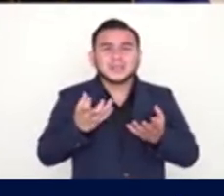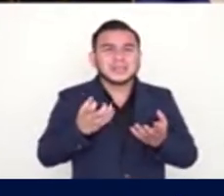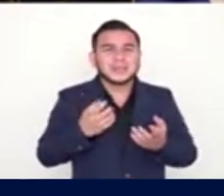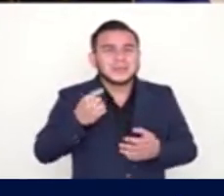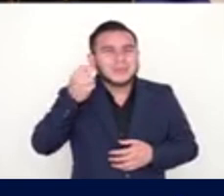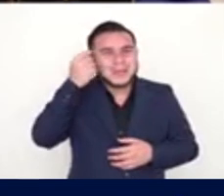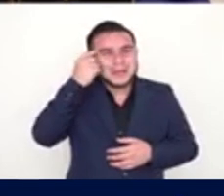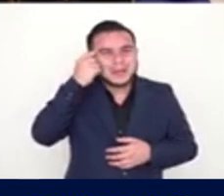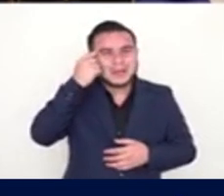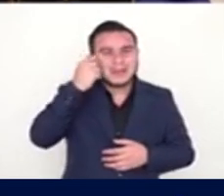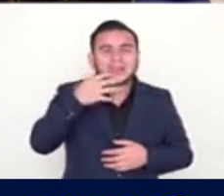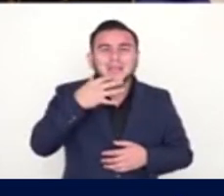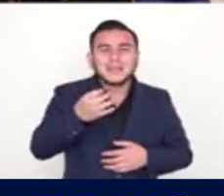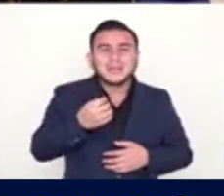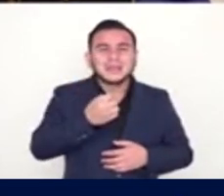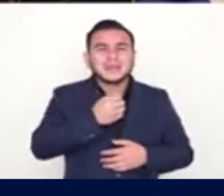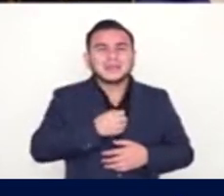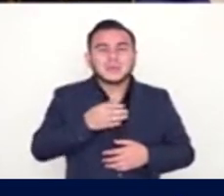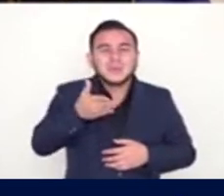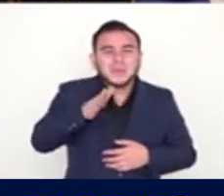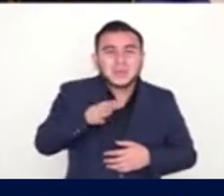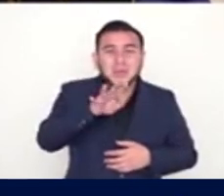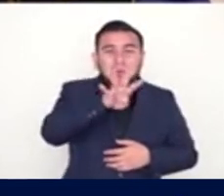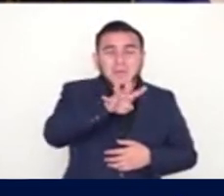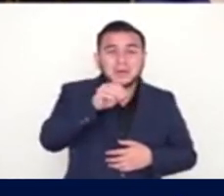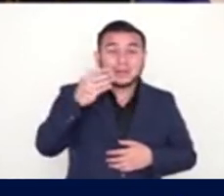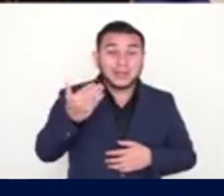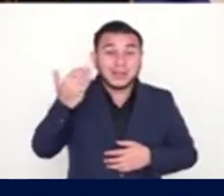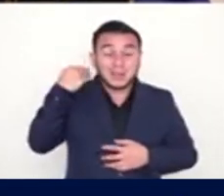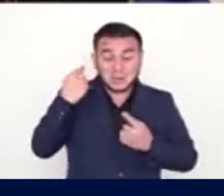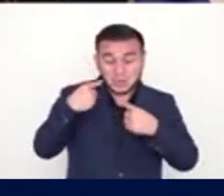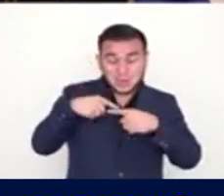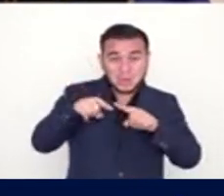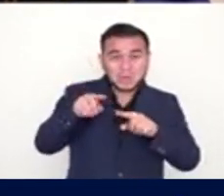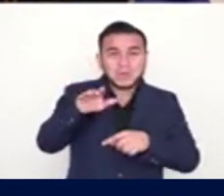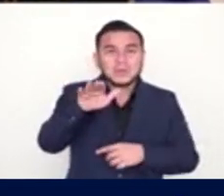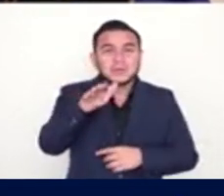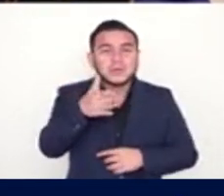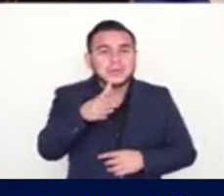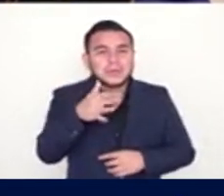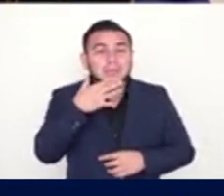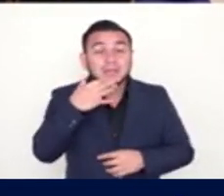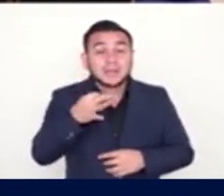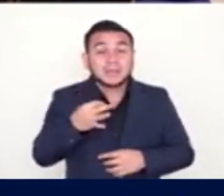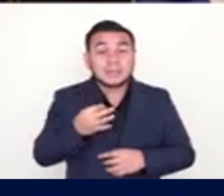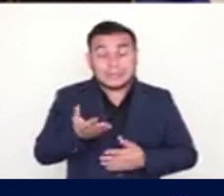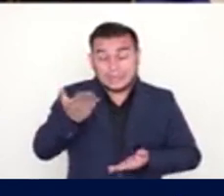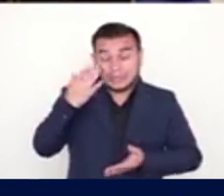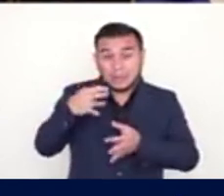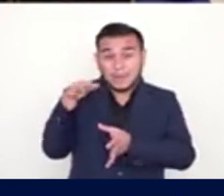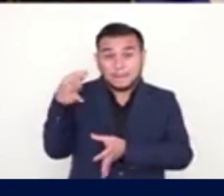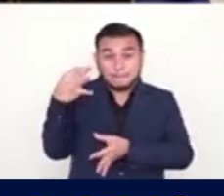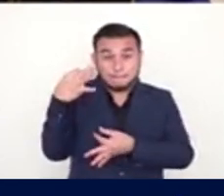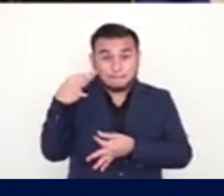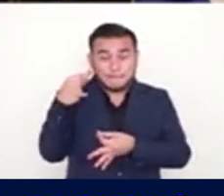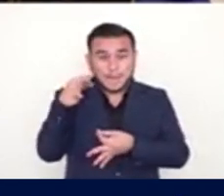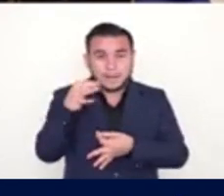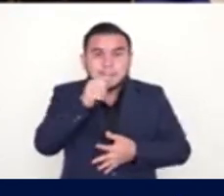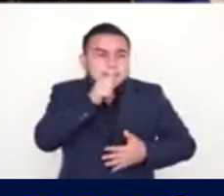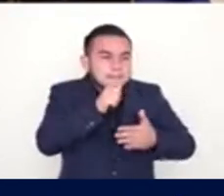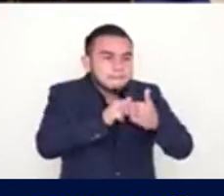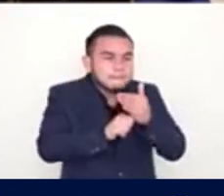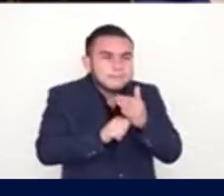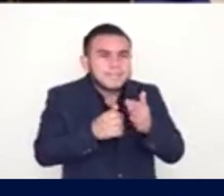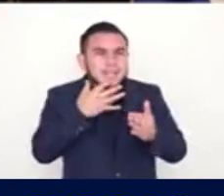de la población y de las víctimas. Ya dejen de usarlo. Los han usado 40 años y los quieren seguir usando. Si hubiesen papeles que quisiéramos esconder, que obviamente no